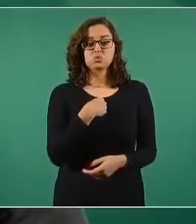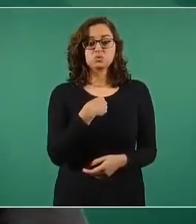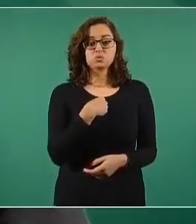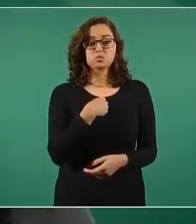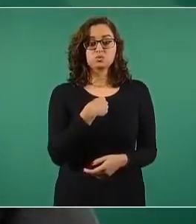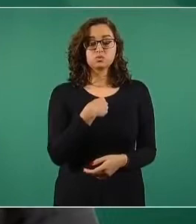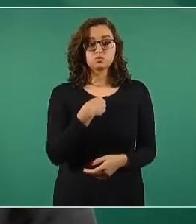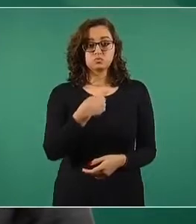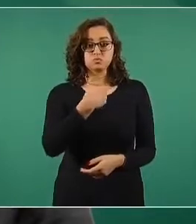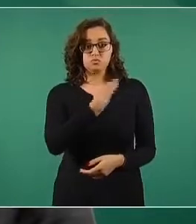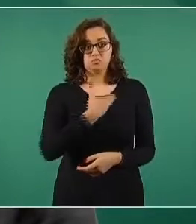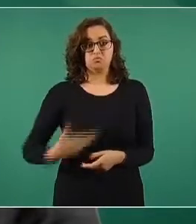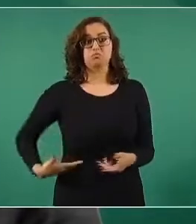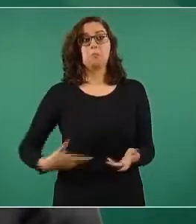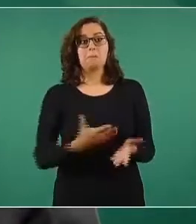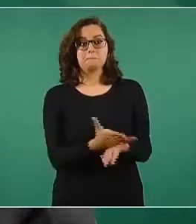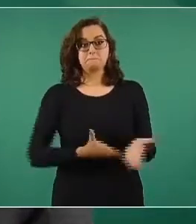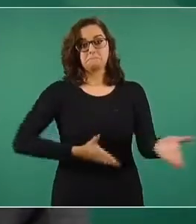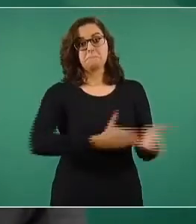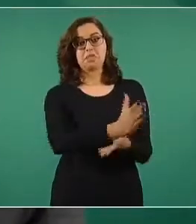que el presidente